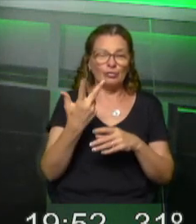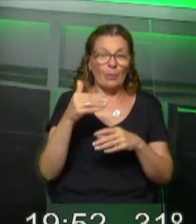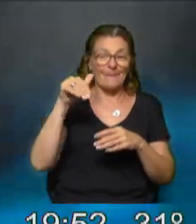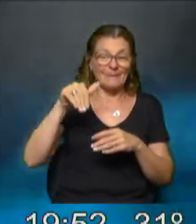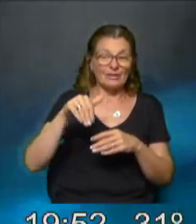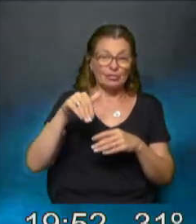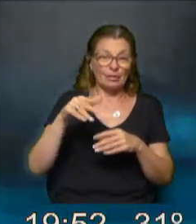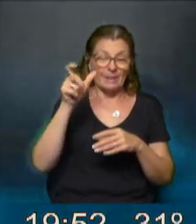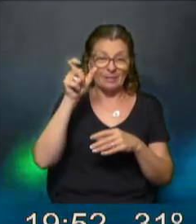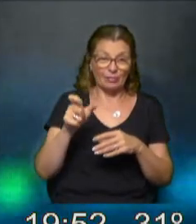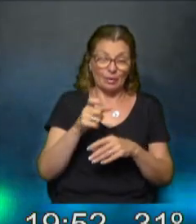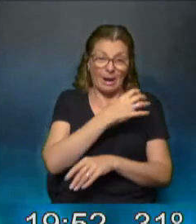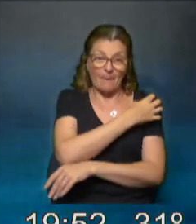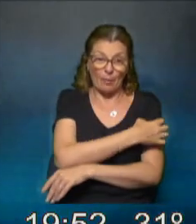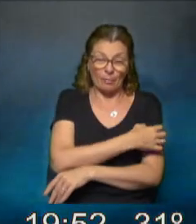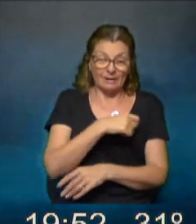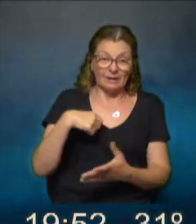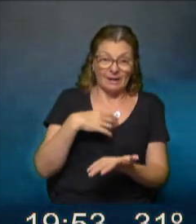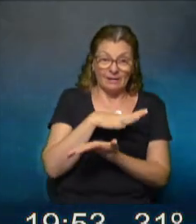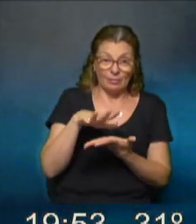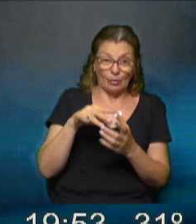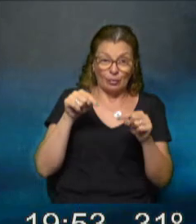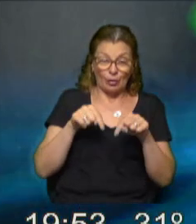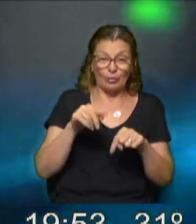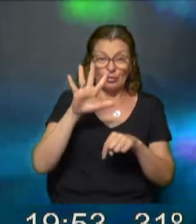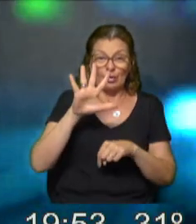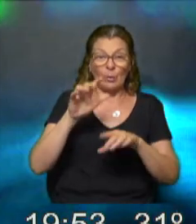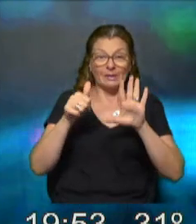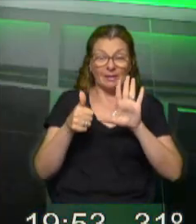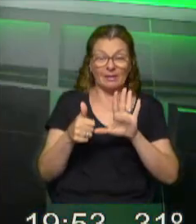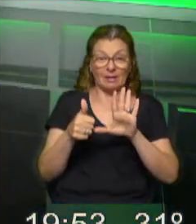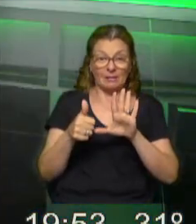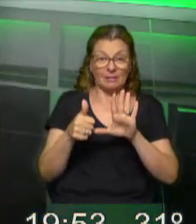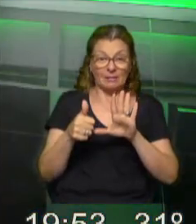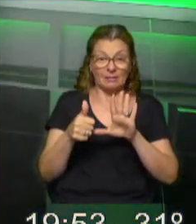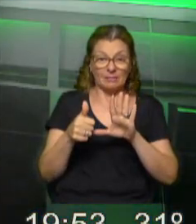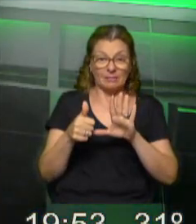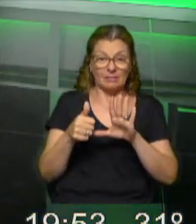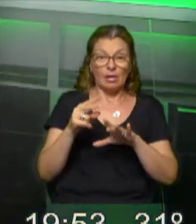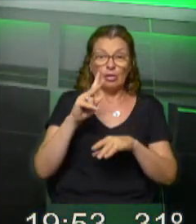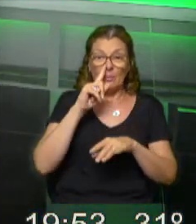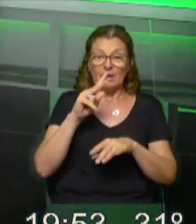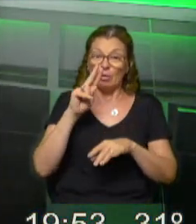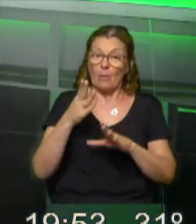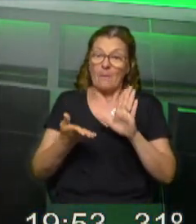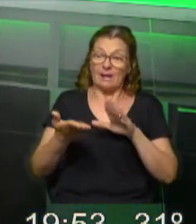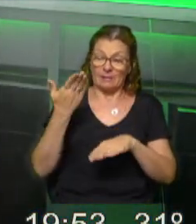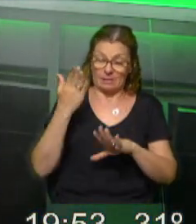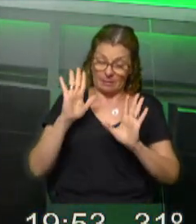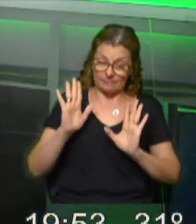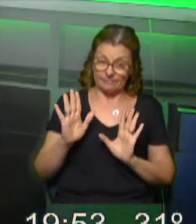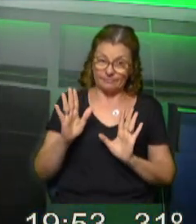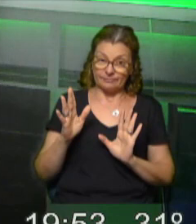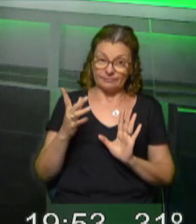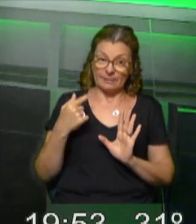personas pobres sí es la situación que tenemos hoy con un 56 que en 2002 fue más alta Exacto Sí pero naturalmente